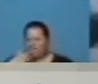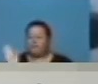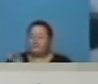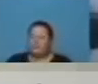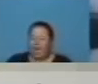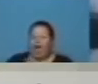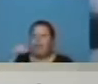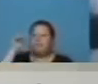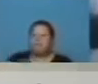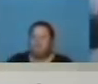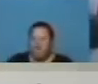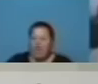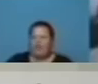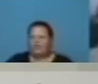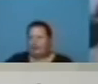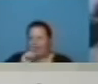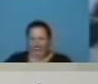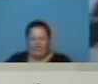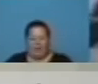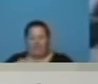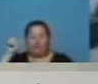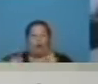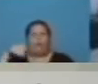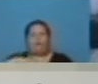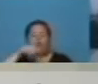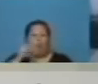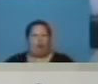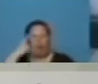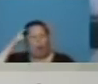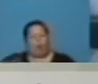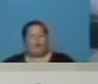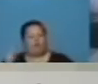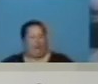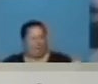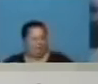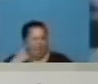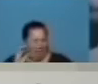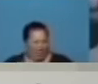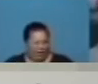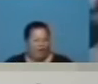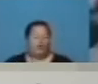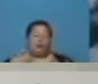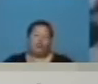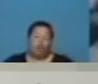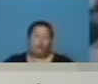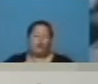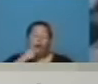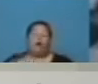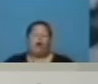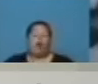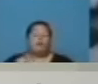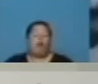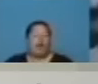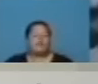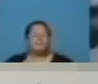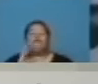destituyente, se mete lisa y llanamente con la voluntad popular por una decisión judicial que no tiene ningún criterio. Entonces, bueno, estamos en presencia de eso,